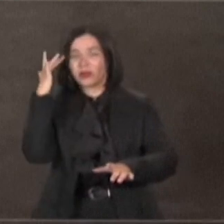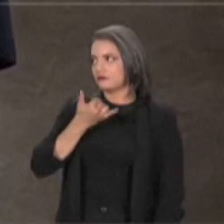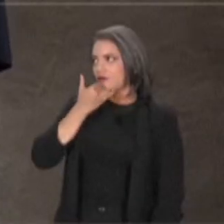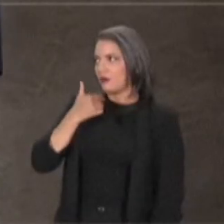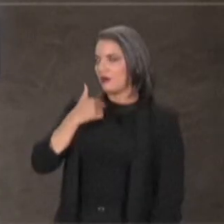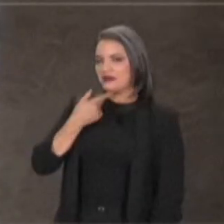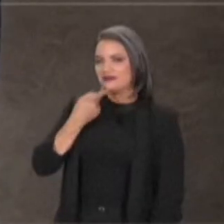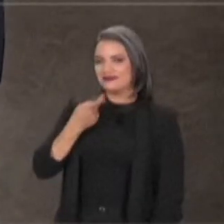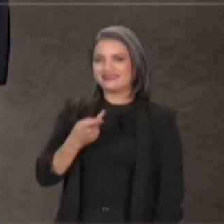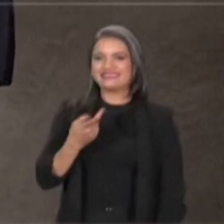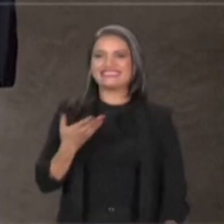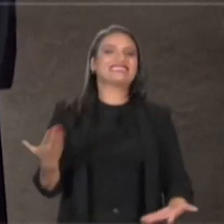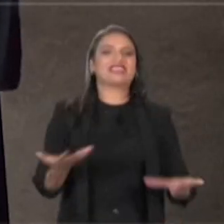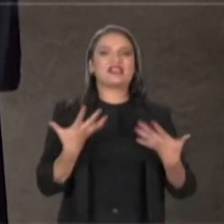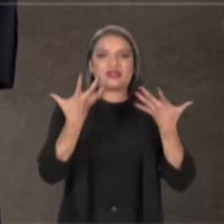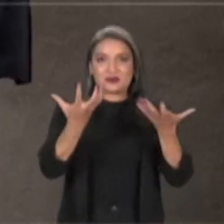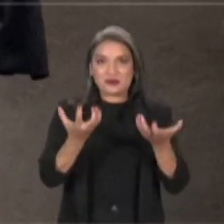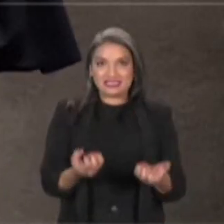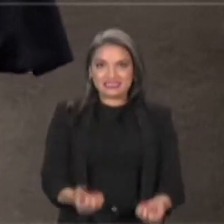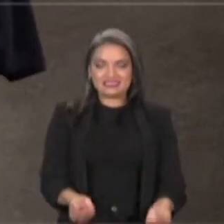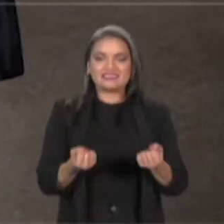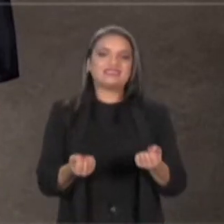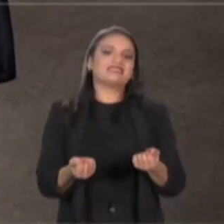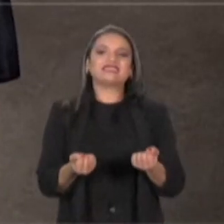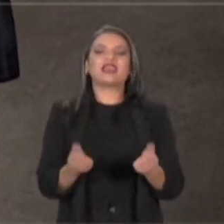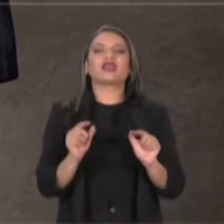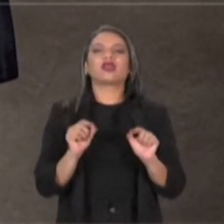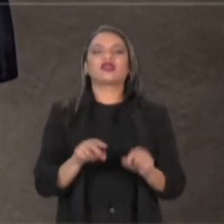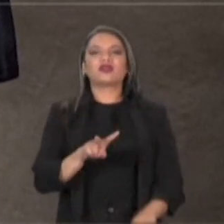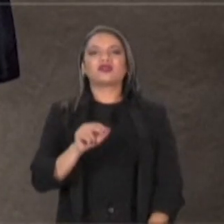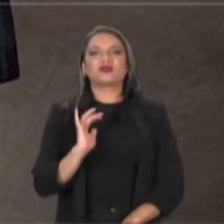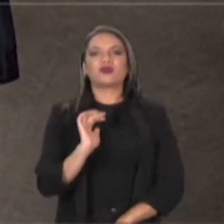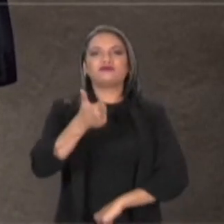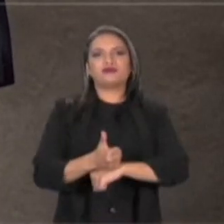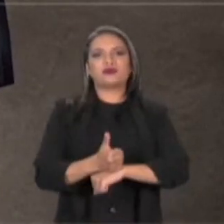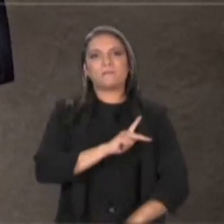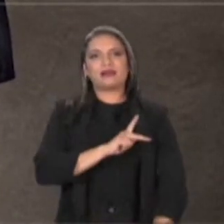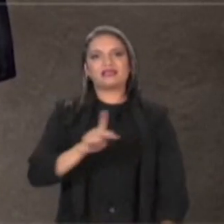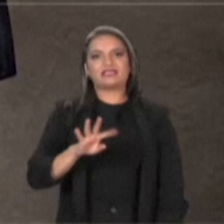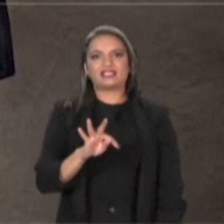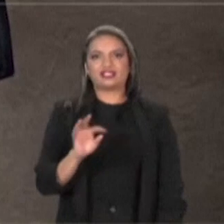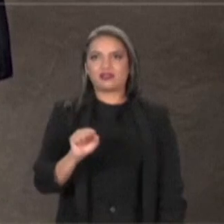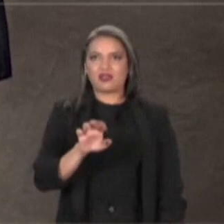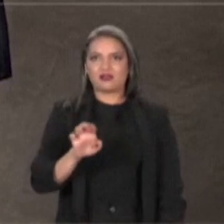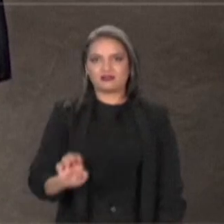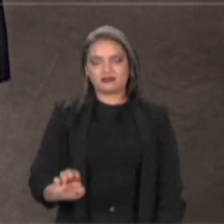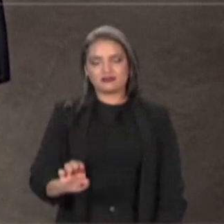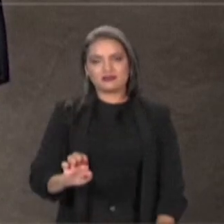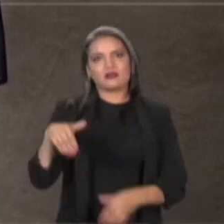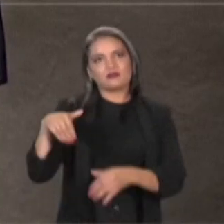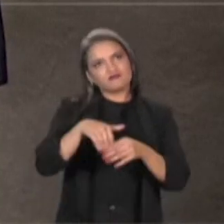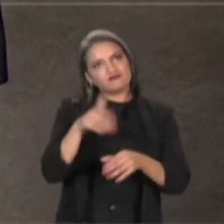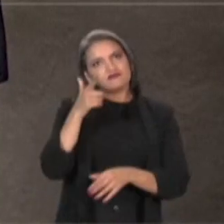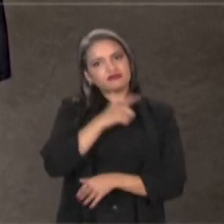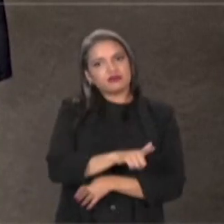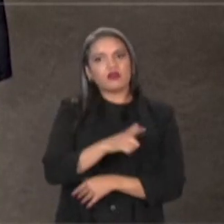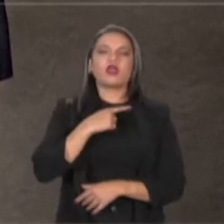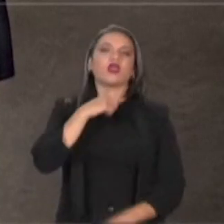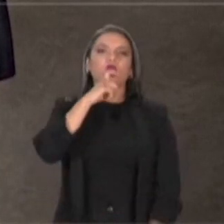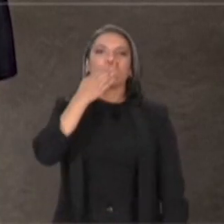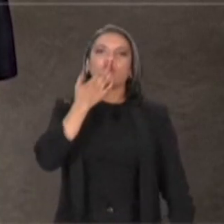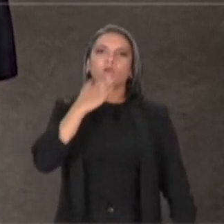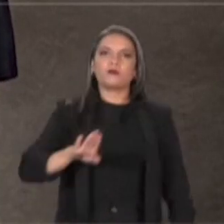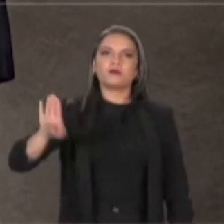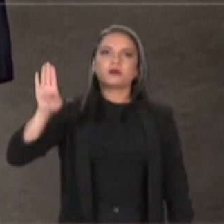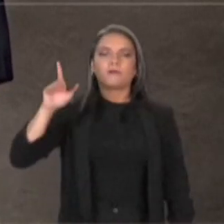ciudadanos luí que como moraes también integra el supremo tribunal Federal afirmó que la mentira difundida por el poderoso ecosistema